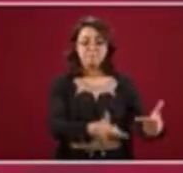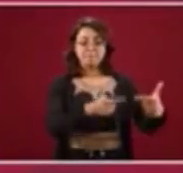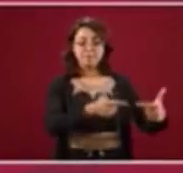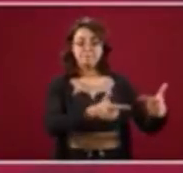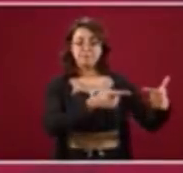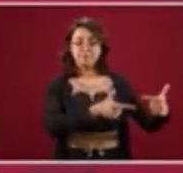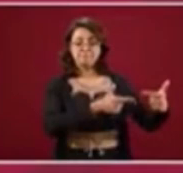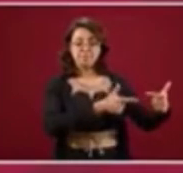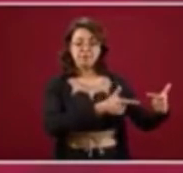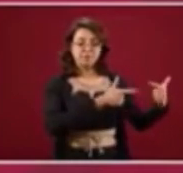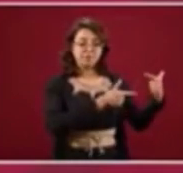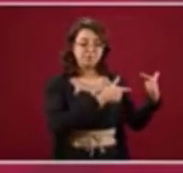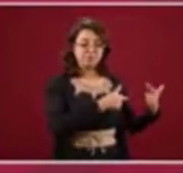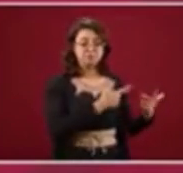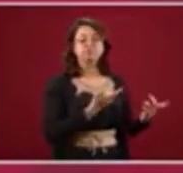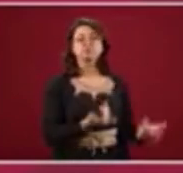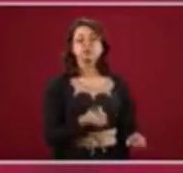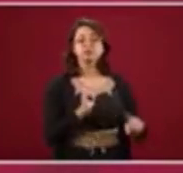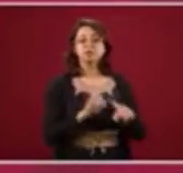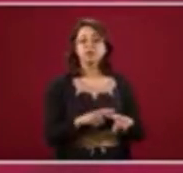de Iturbide,